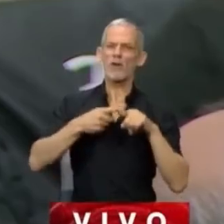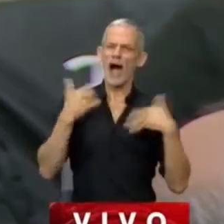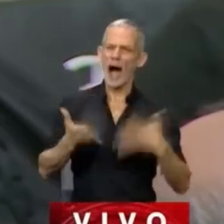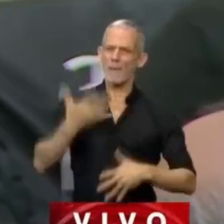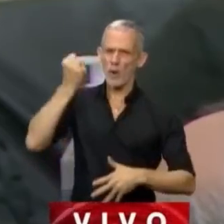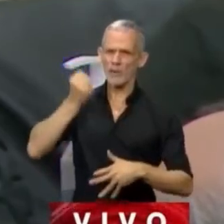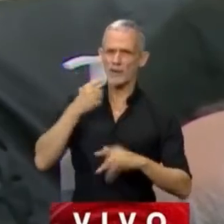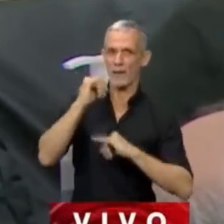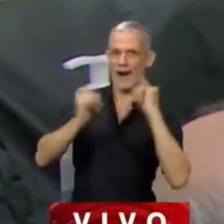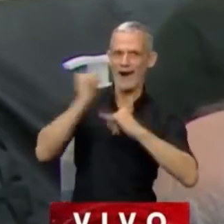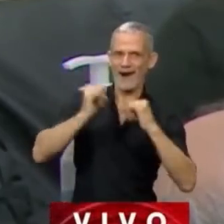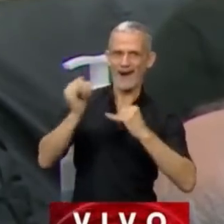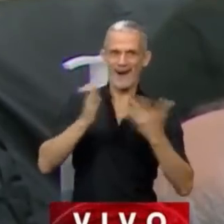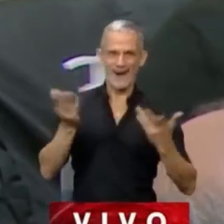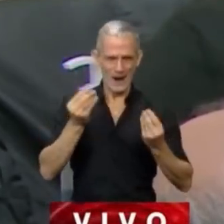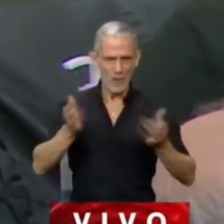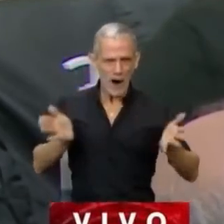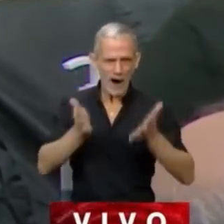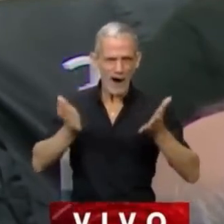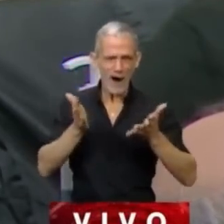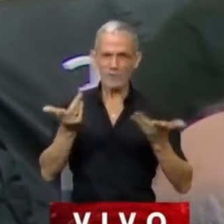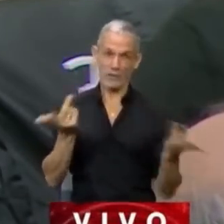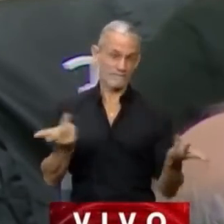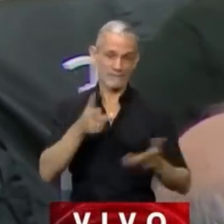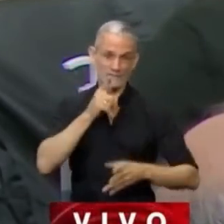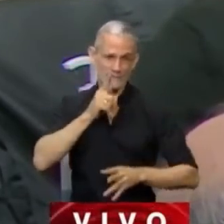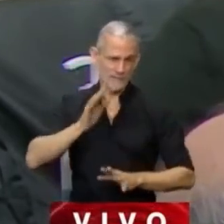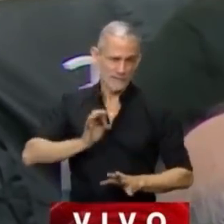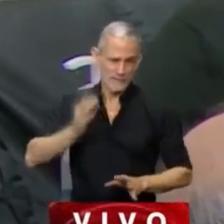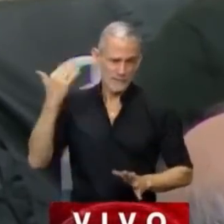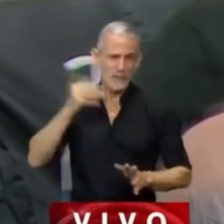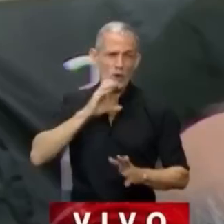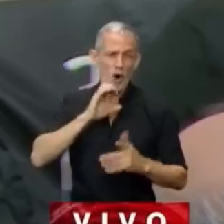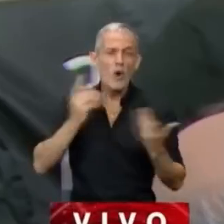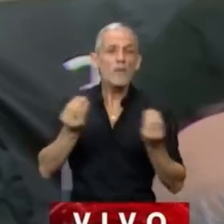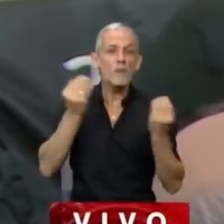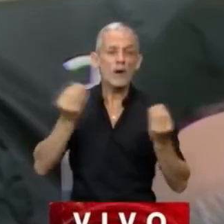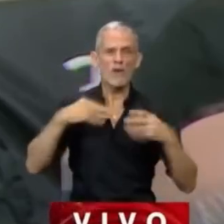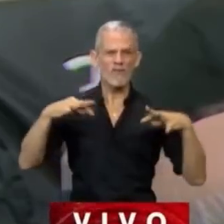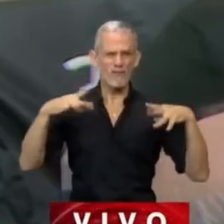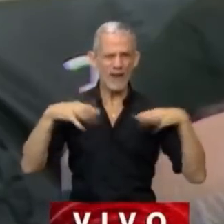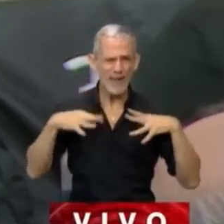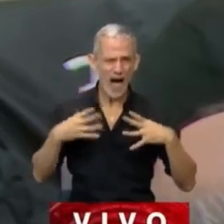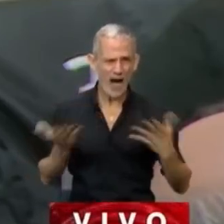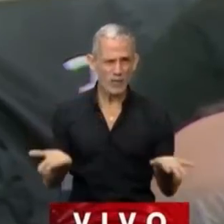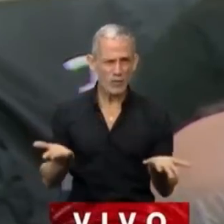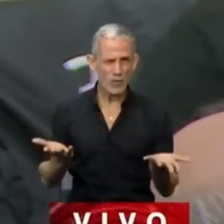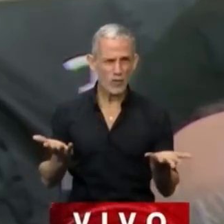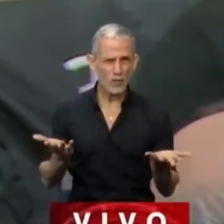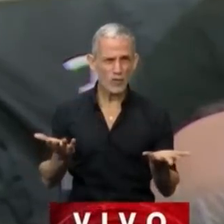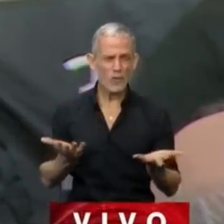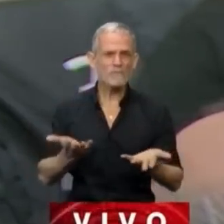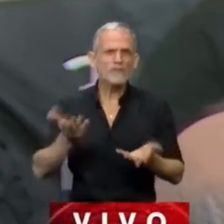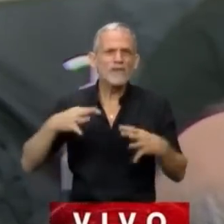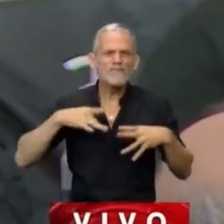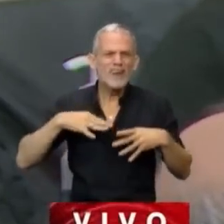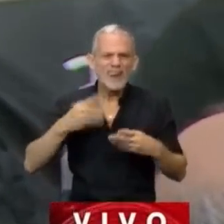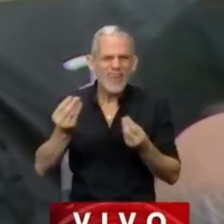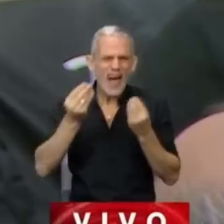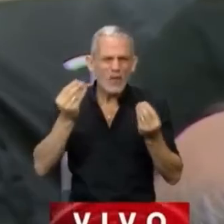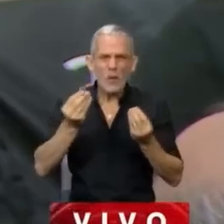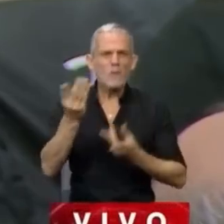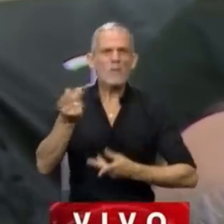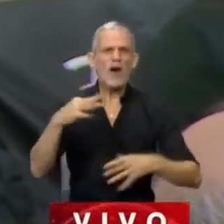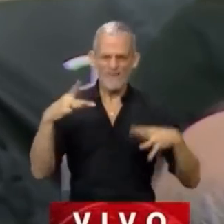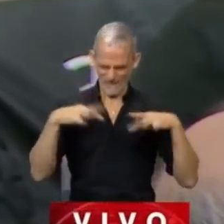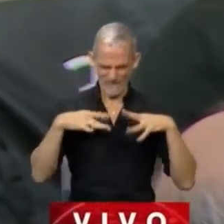a punto tal que llegó a ser tan dantesco de declarar un feriado. ¿Alguien me puede decir dónde está